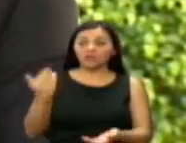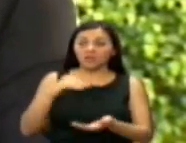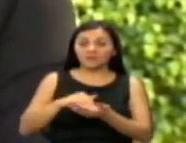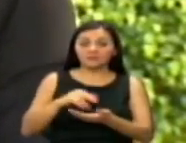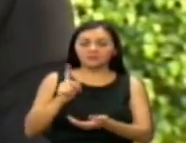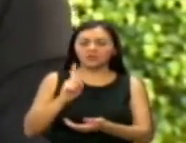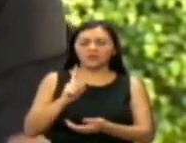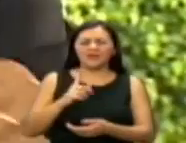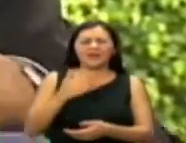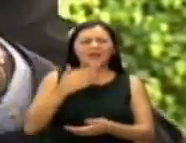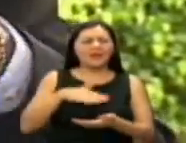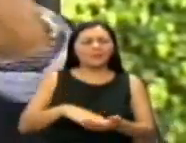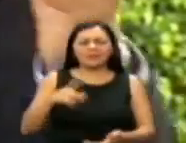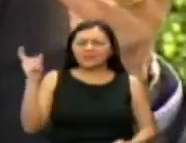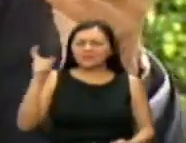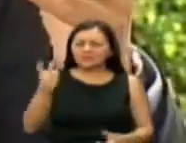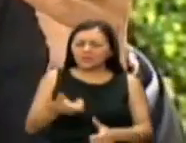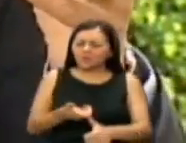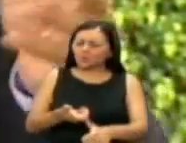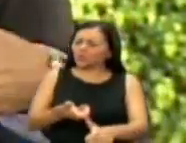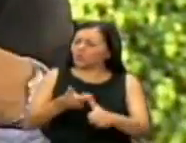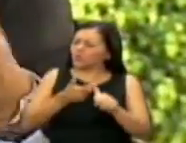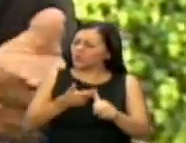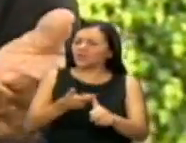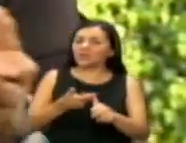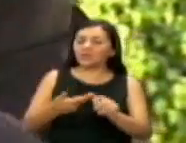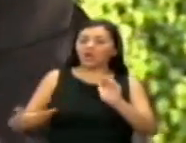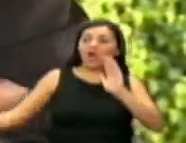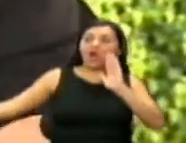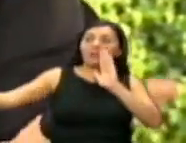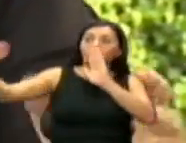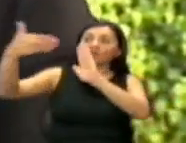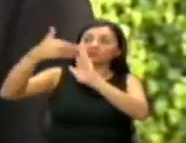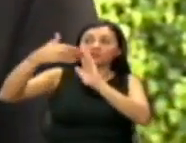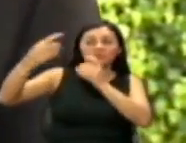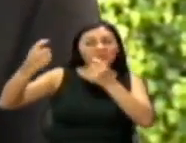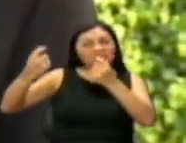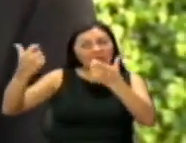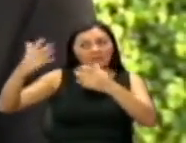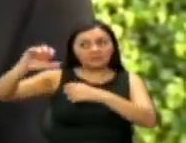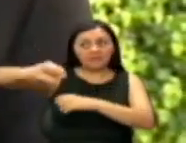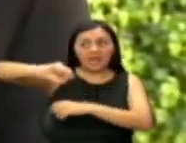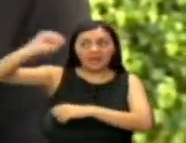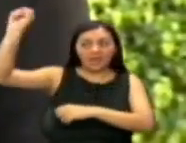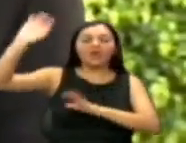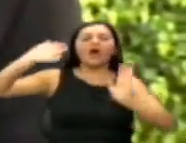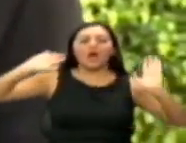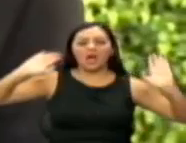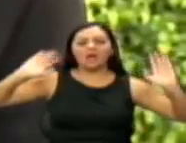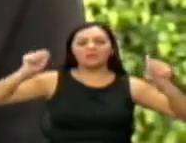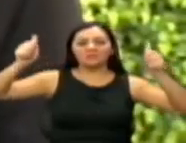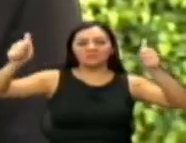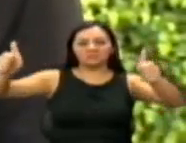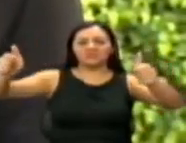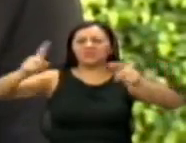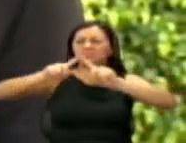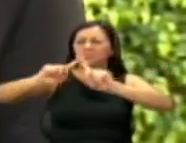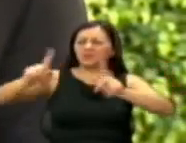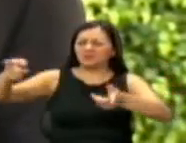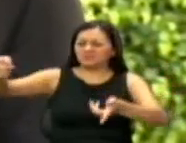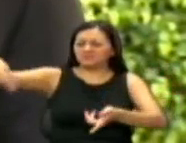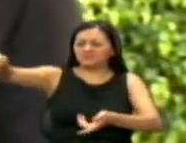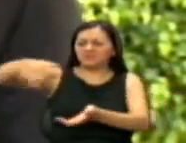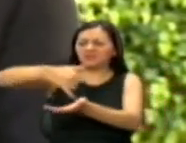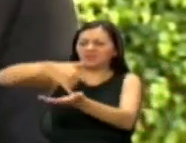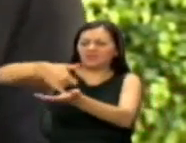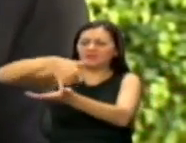caso extremo, si teníamos una oposición articulada con posibilidades de victoria, teníamos que defender el proyecto político. Pero como van, cada día están peor. Si mañana son las